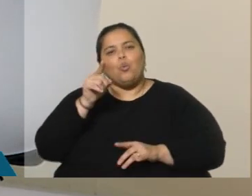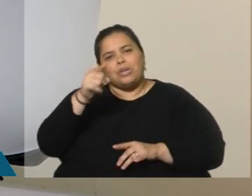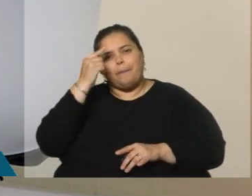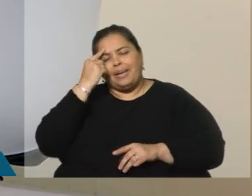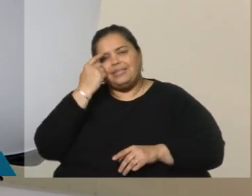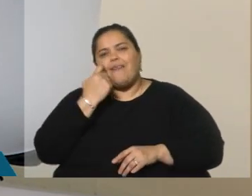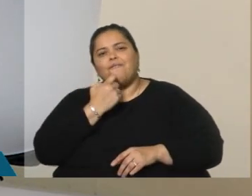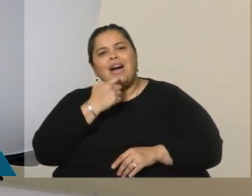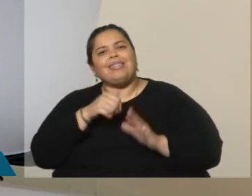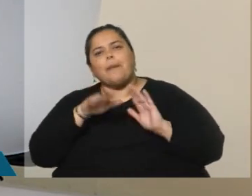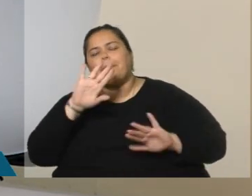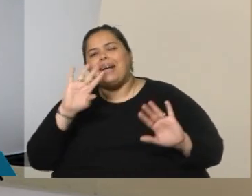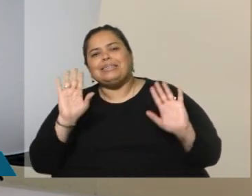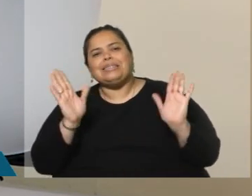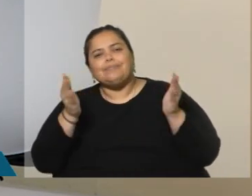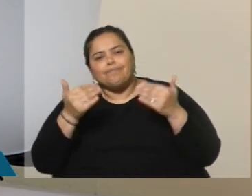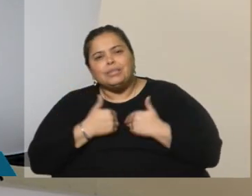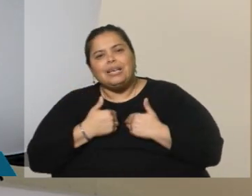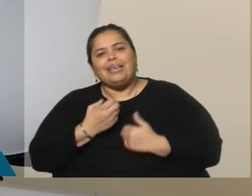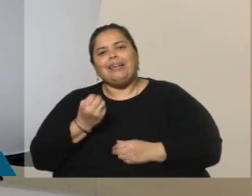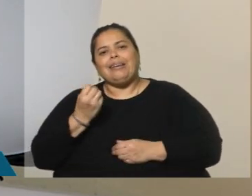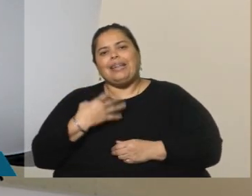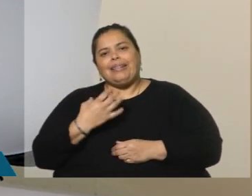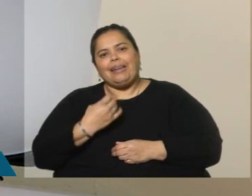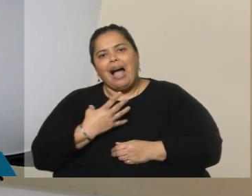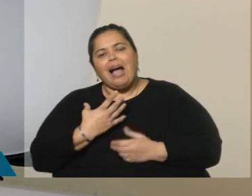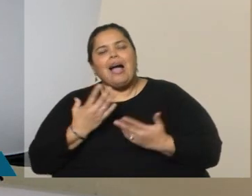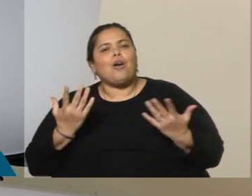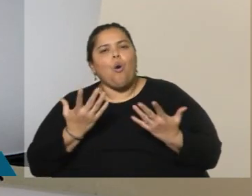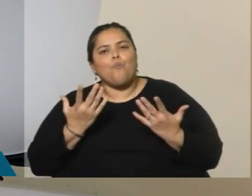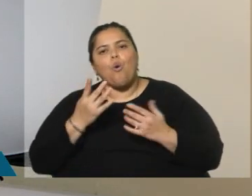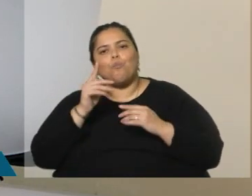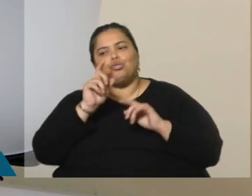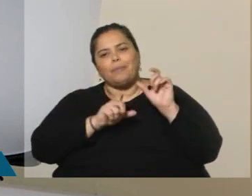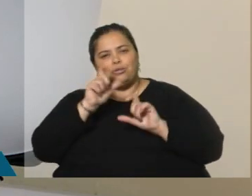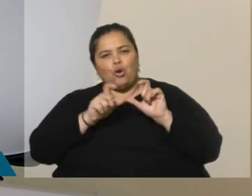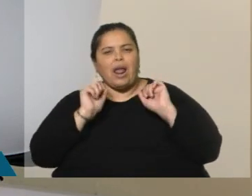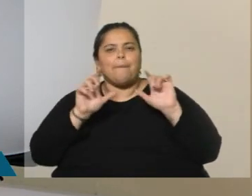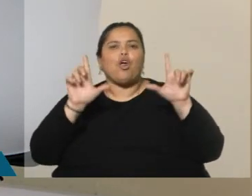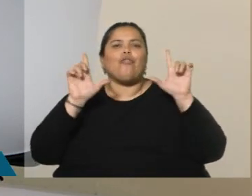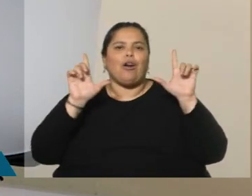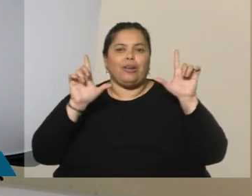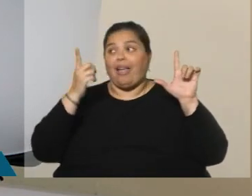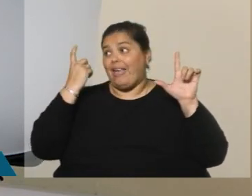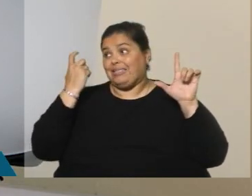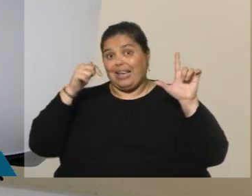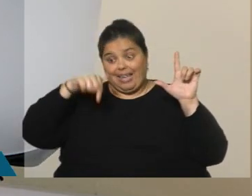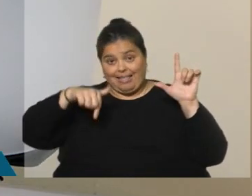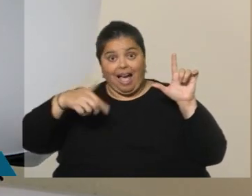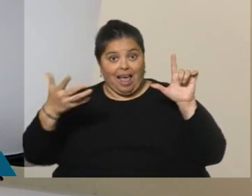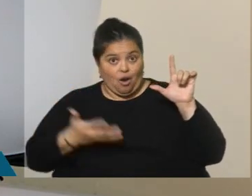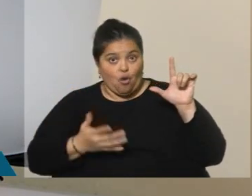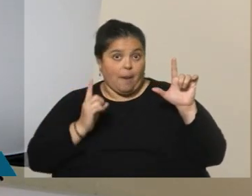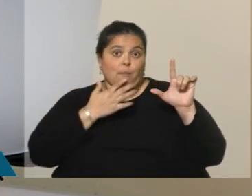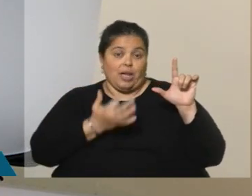autocrítica mirándolo y también no a veces con el Diario del lunes es más fácil pero muchos protagonistas de ayer están hoy también estoy pensando que fueron